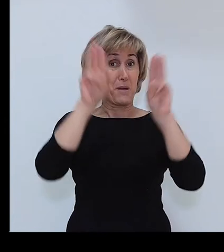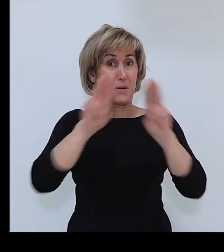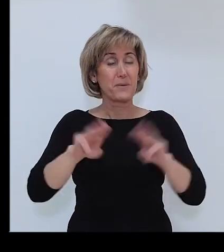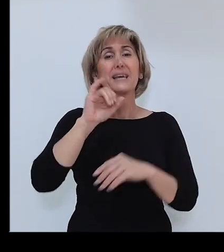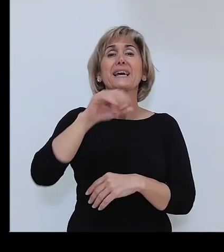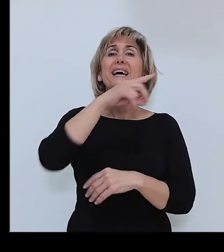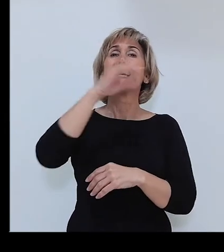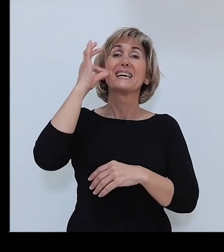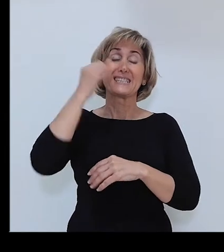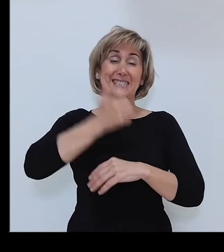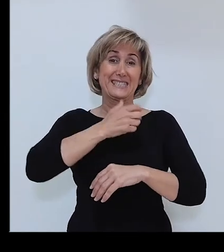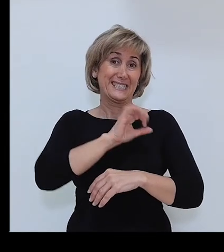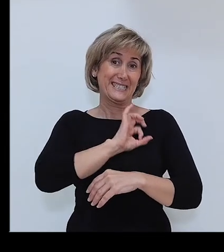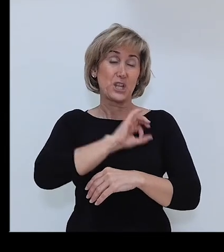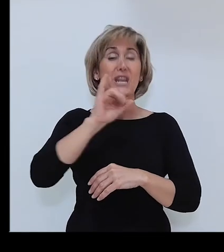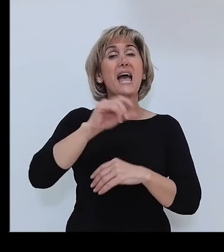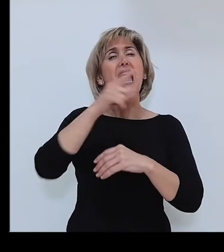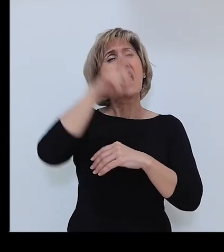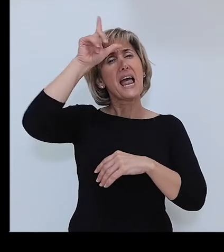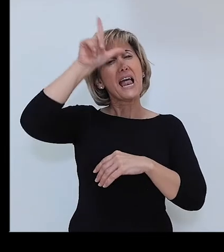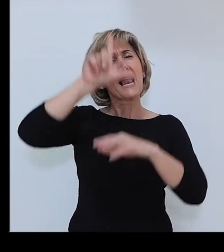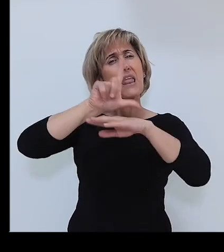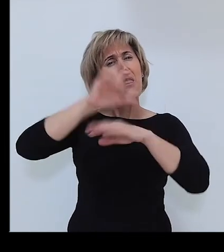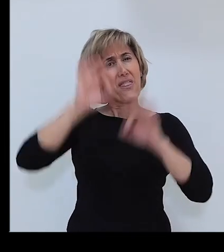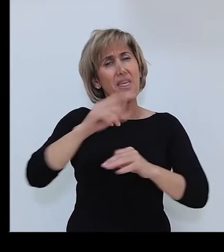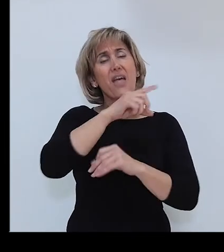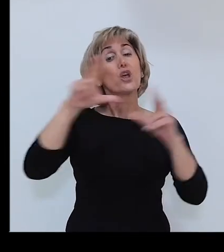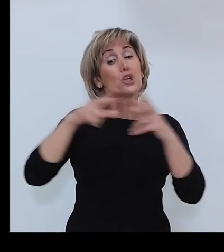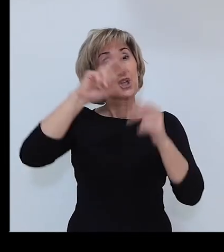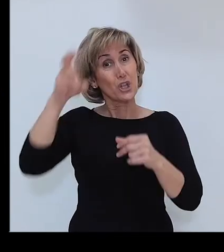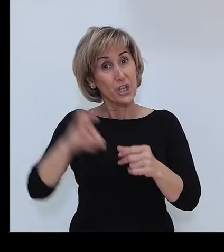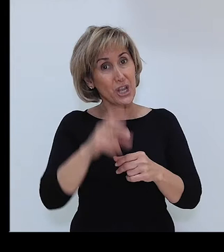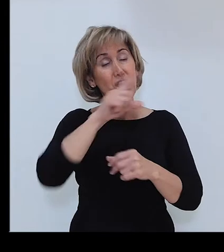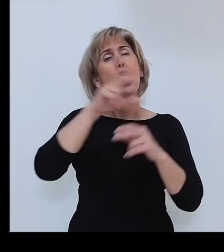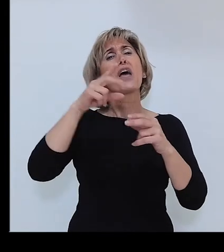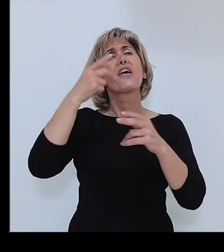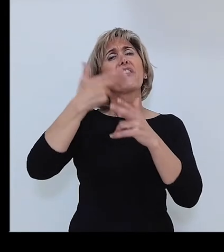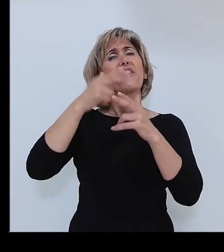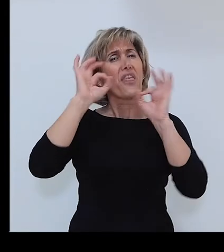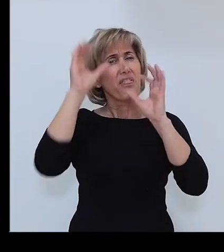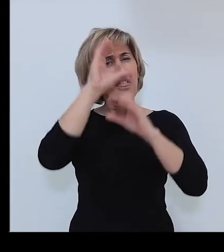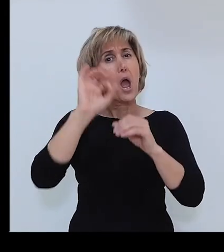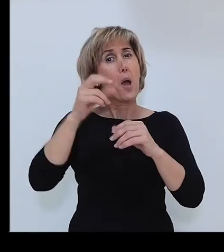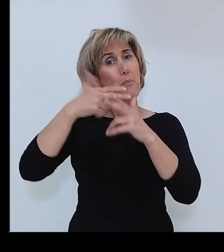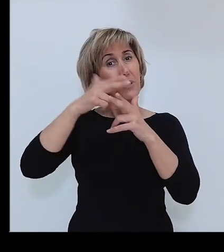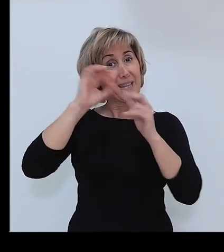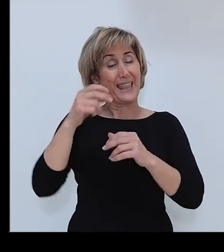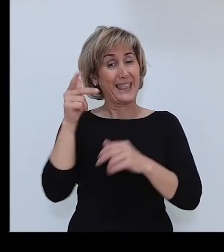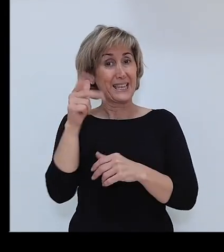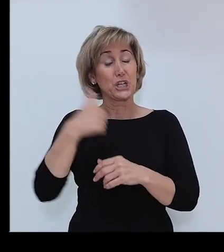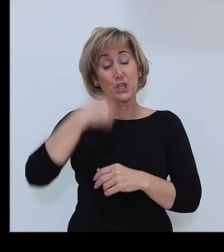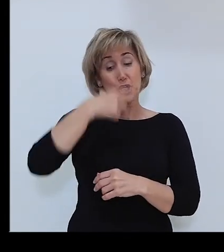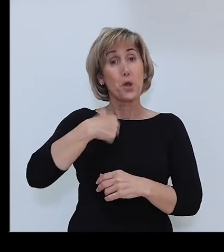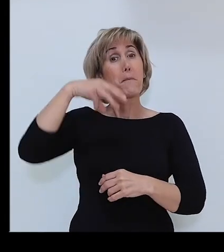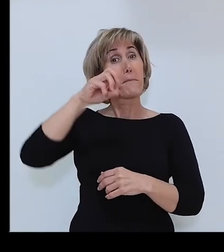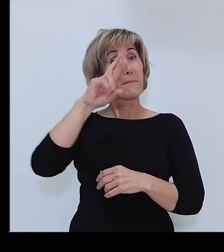Eladia Illescas, licenciada en Sociología, Ciencia Política y Derecho, y doctoranda de la Universidad de Málaga, y yo soy María José